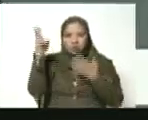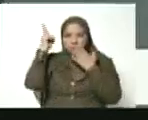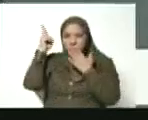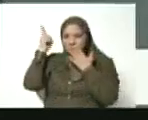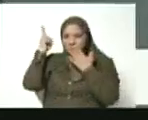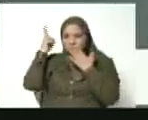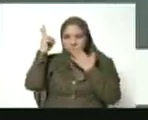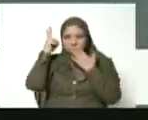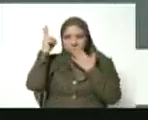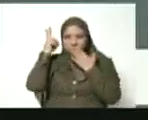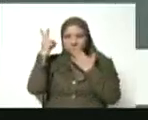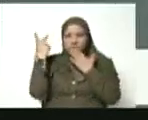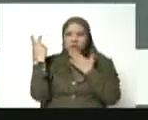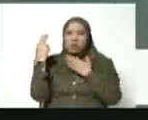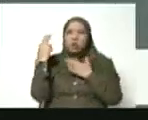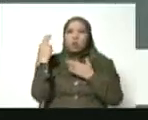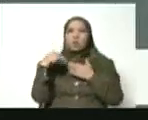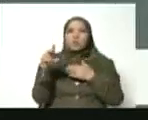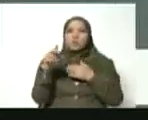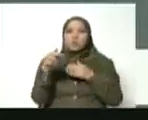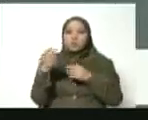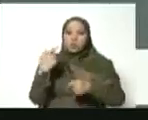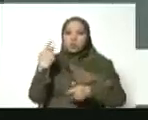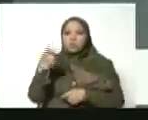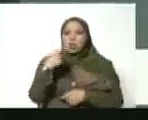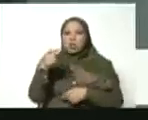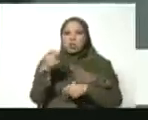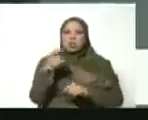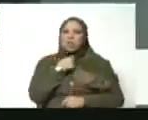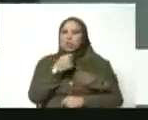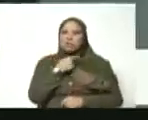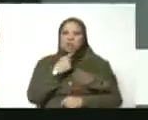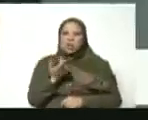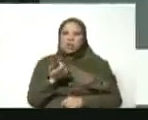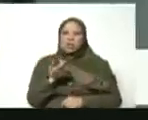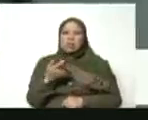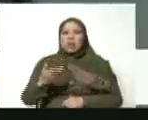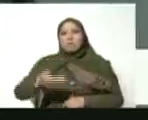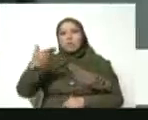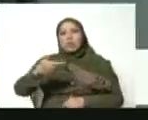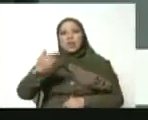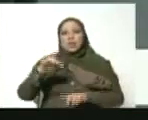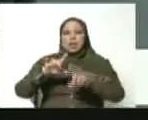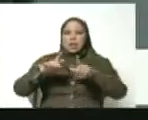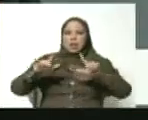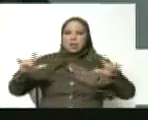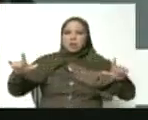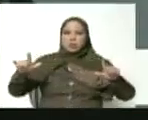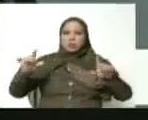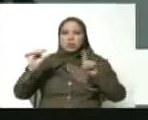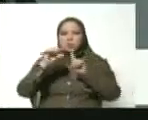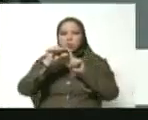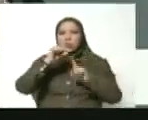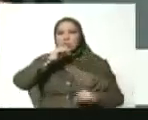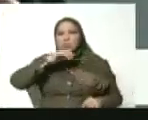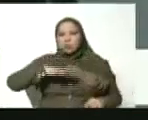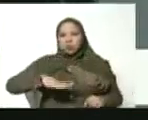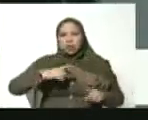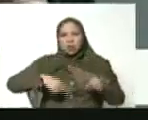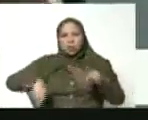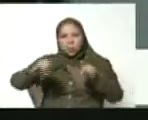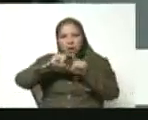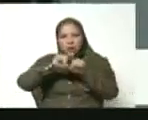siempre negaron los límites políticos, porque lo que importa es la palabra, el lenguaje y la historia común.